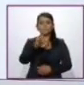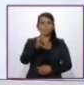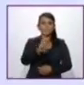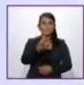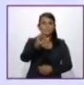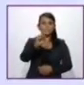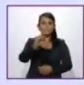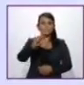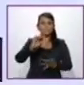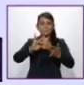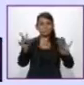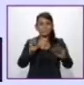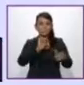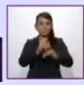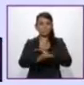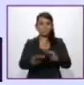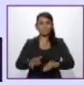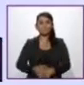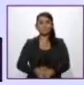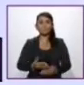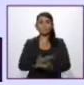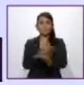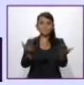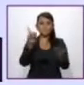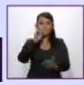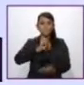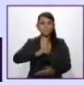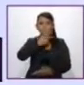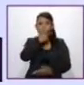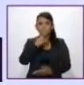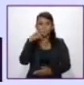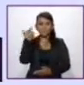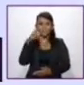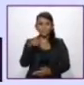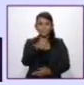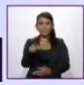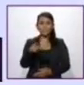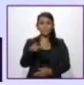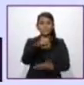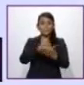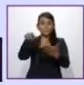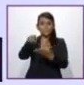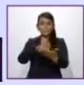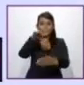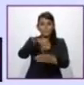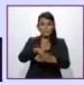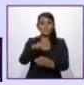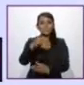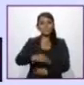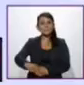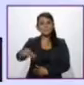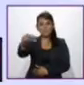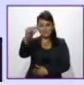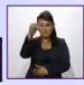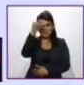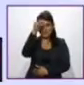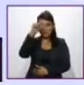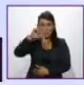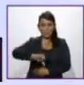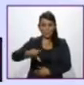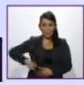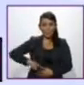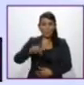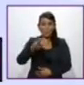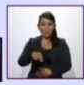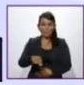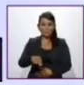Adelante. Queretano y queretana, vota con inteligencia. Hoy el gobierno del PAN no funciona